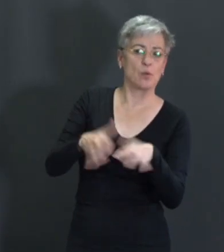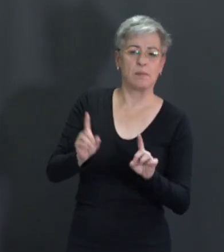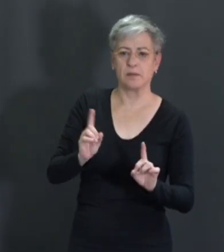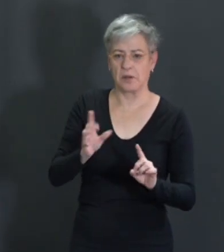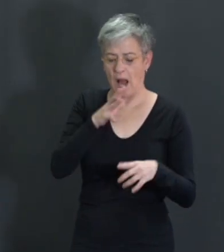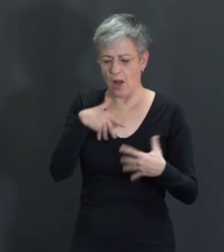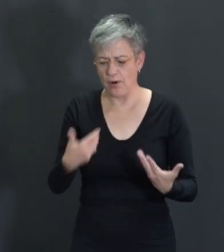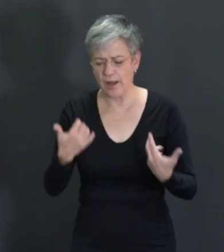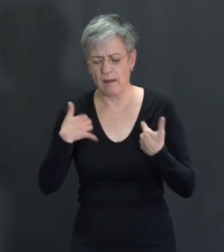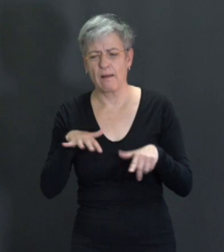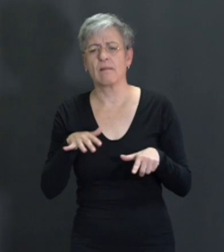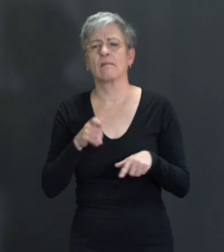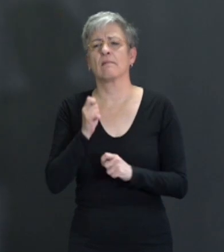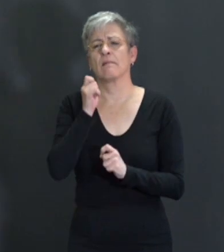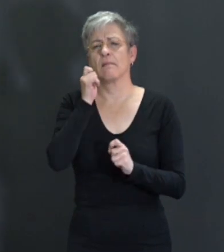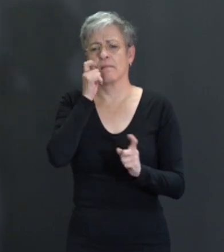poco,